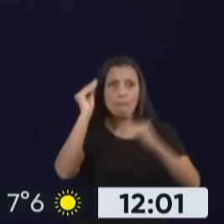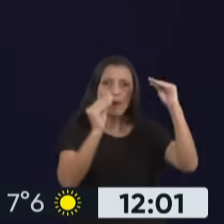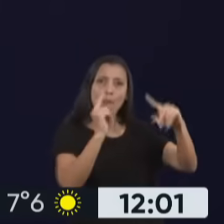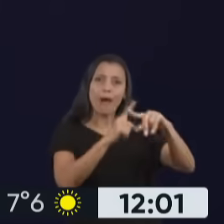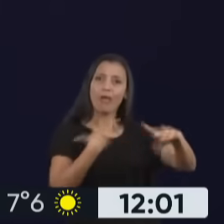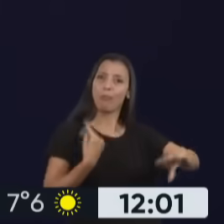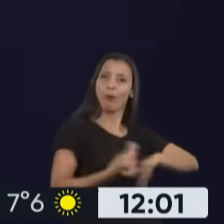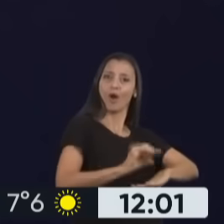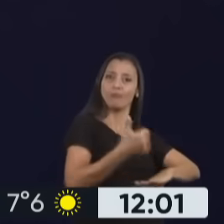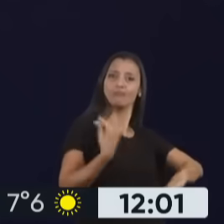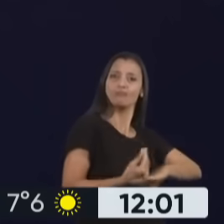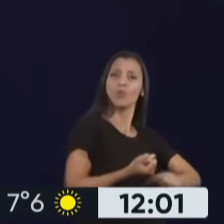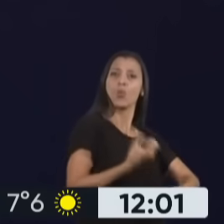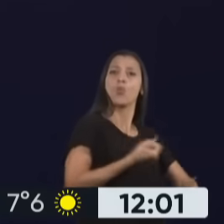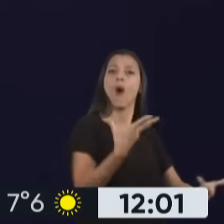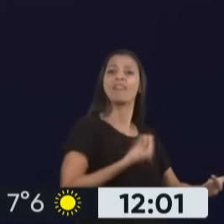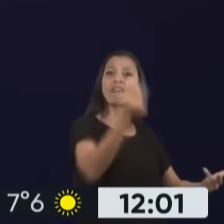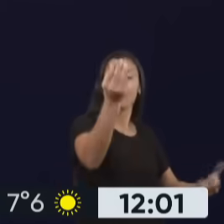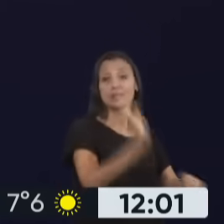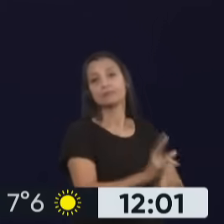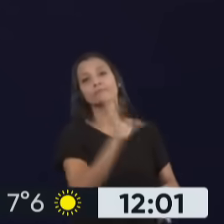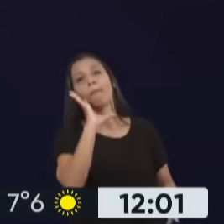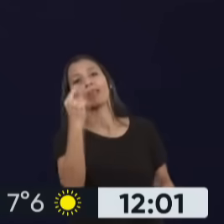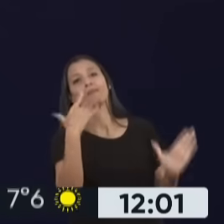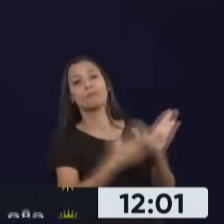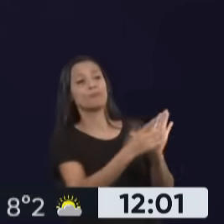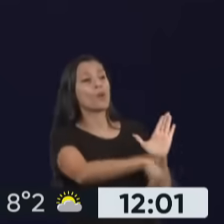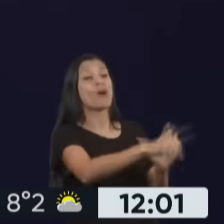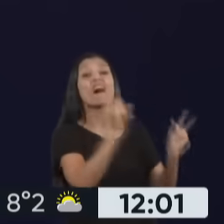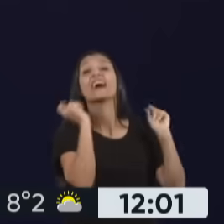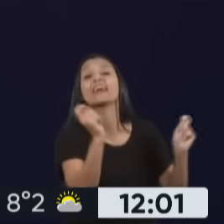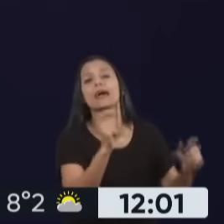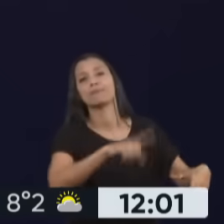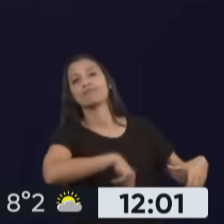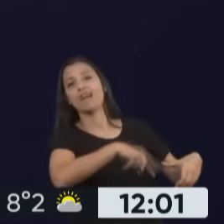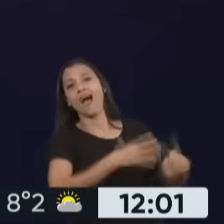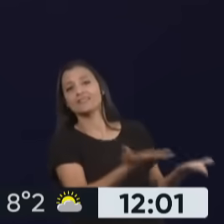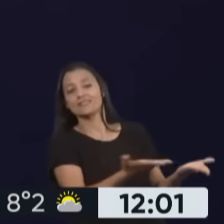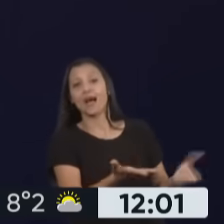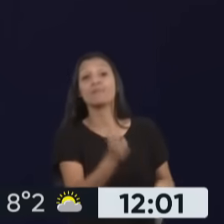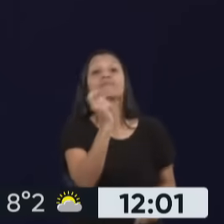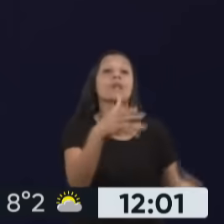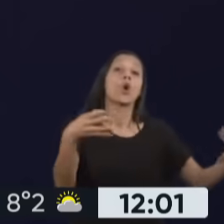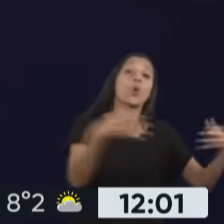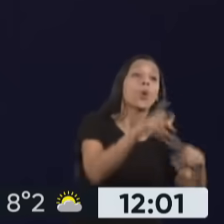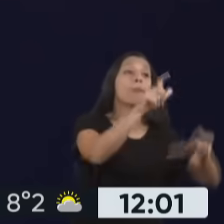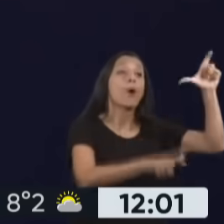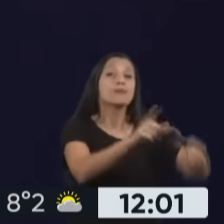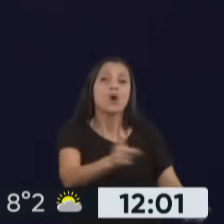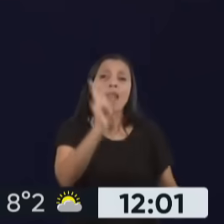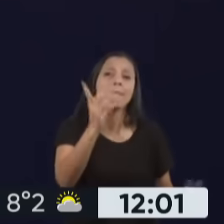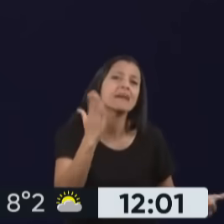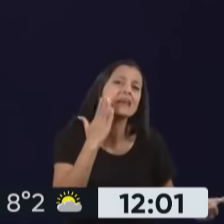indefinida. No es ni más ni menos que la muestra de lo que es la casta, ¿no? De la muestra de lo que es un grupo de personas que llegó al